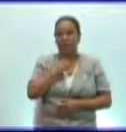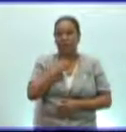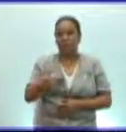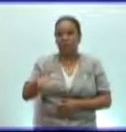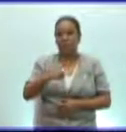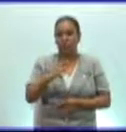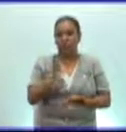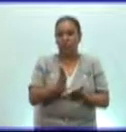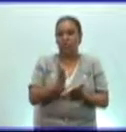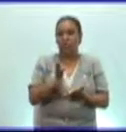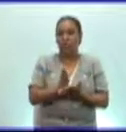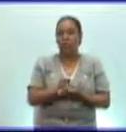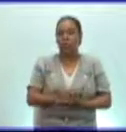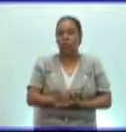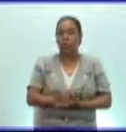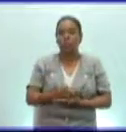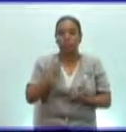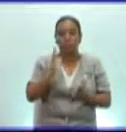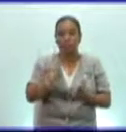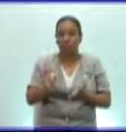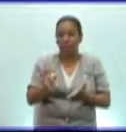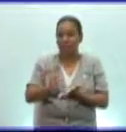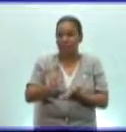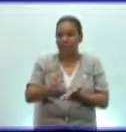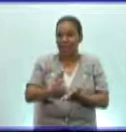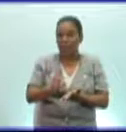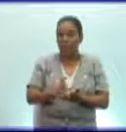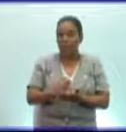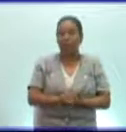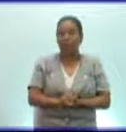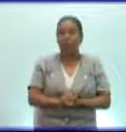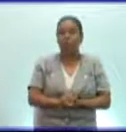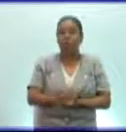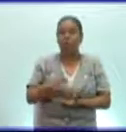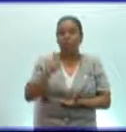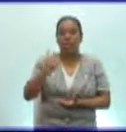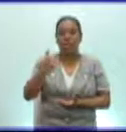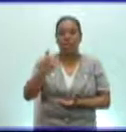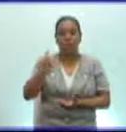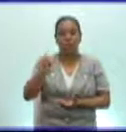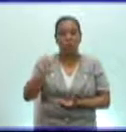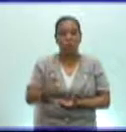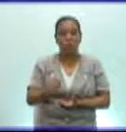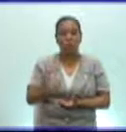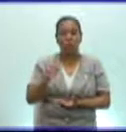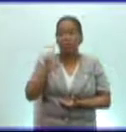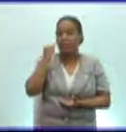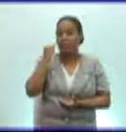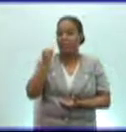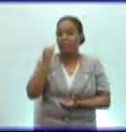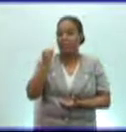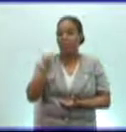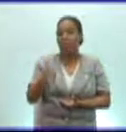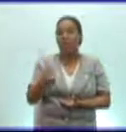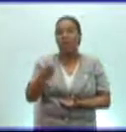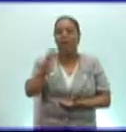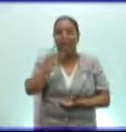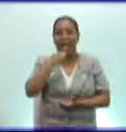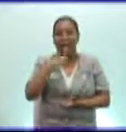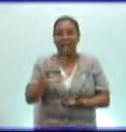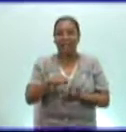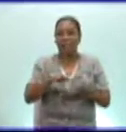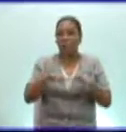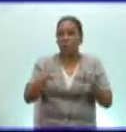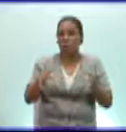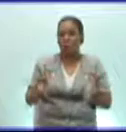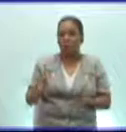estudio detallado en el libro de texto de los indicadores ácido-base con los conocimientos que ya ustedes tienen de electrólito y